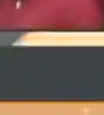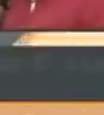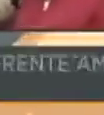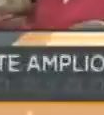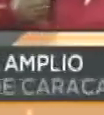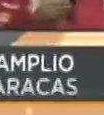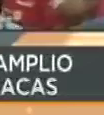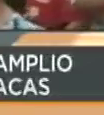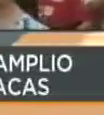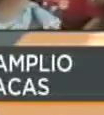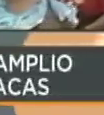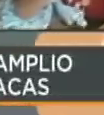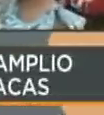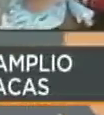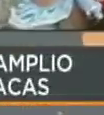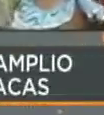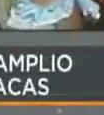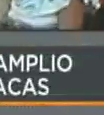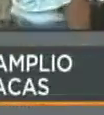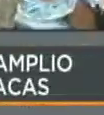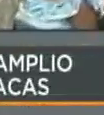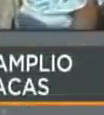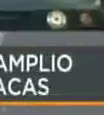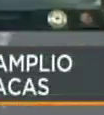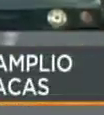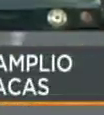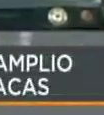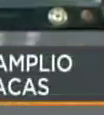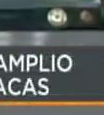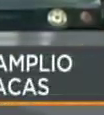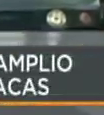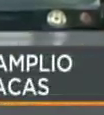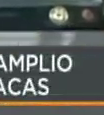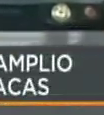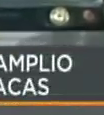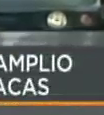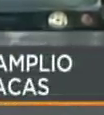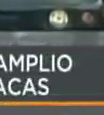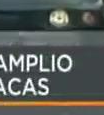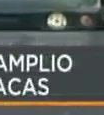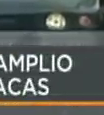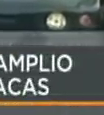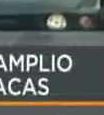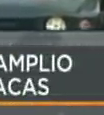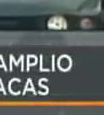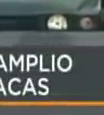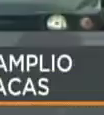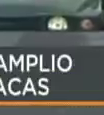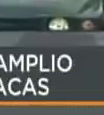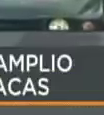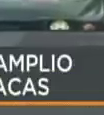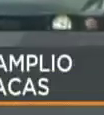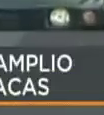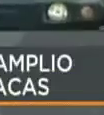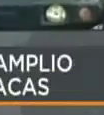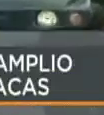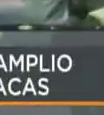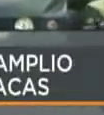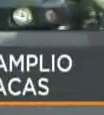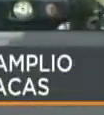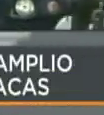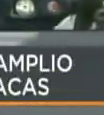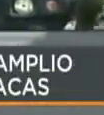vericueto, cada barrio. Conozco los bloques de las Lomas de Urdaneta uno por uno. Conozco